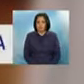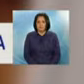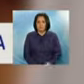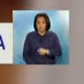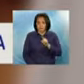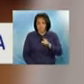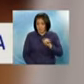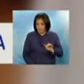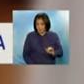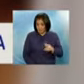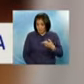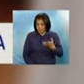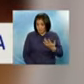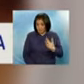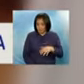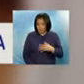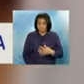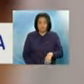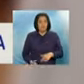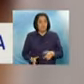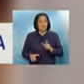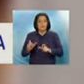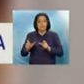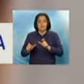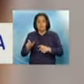Esta pequeña se ha robado el corazón de los